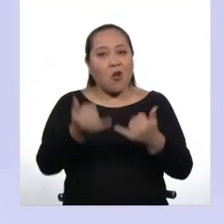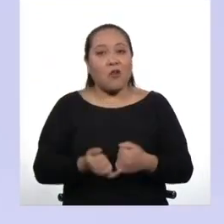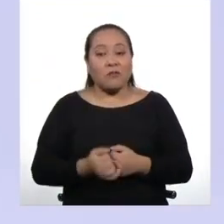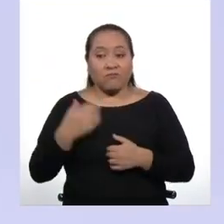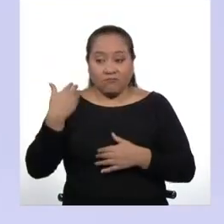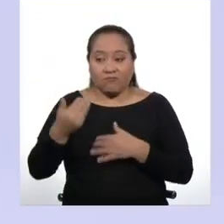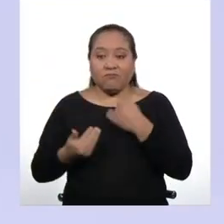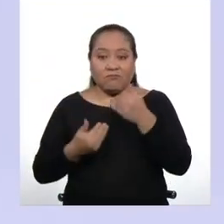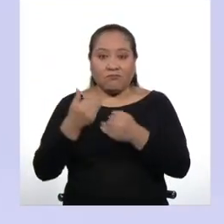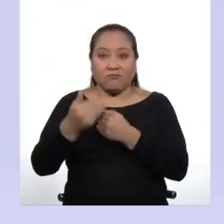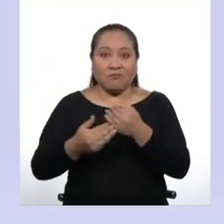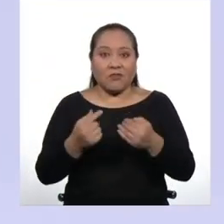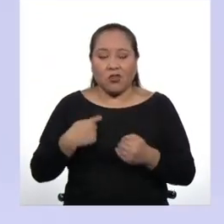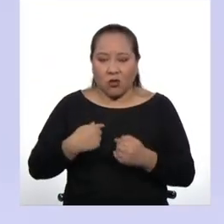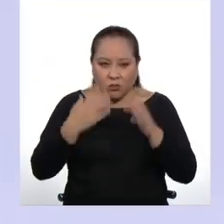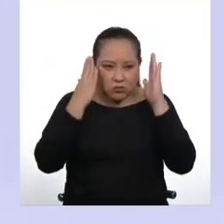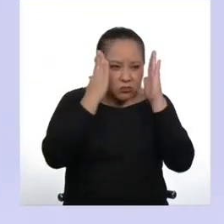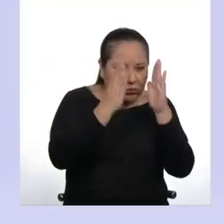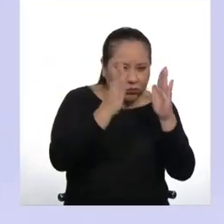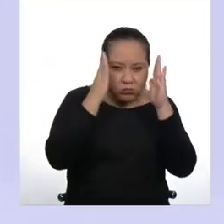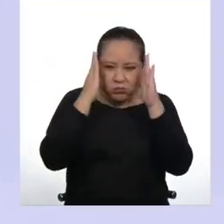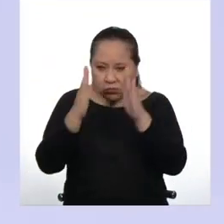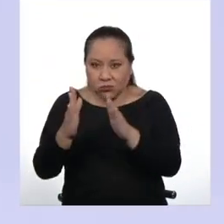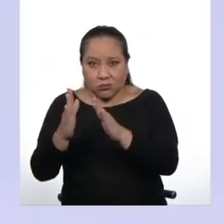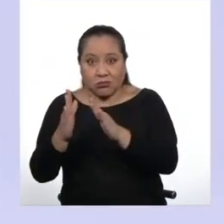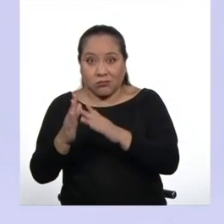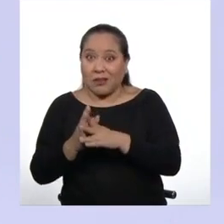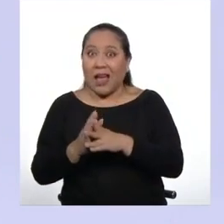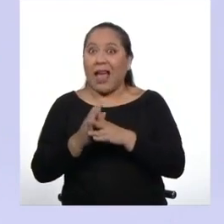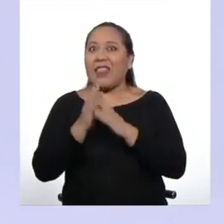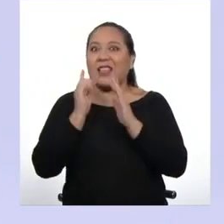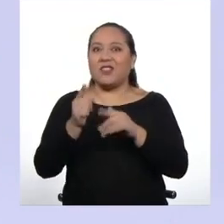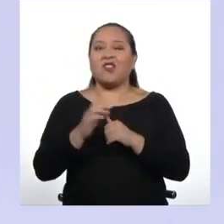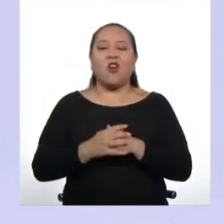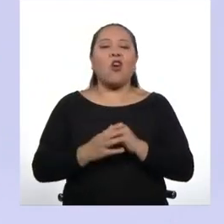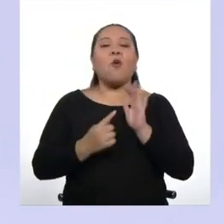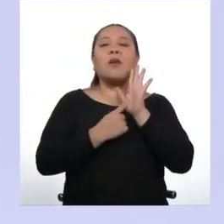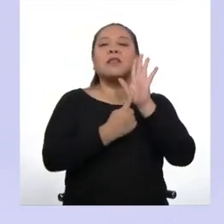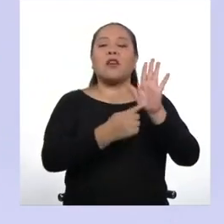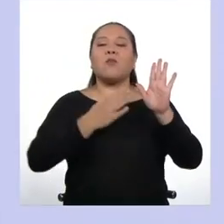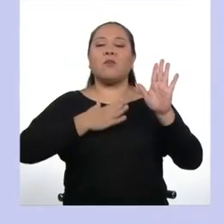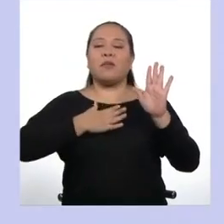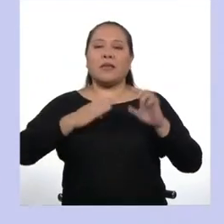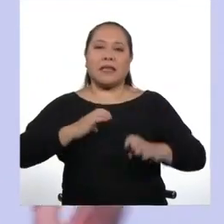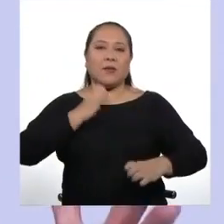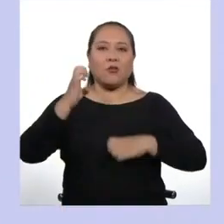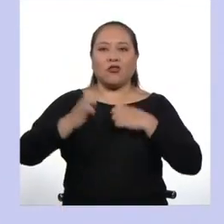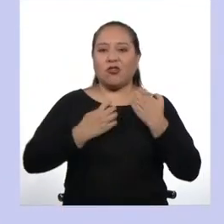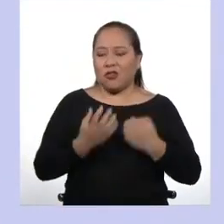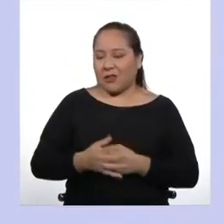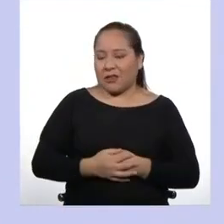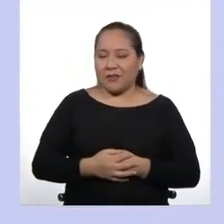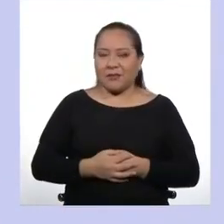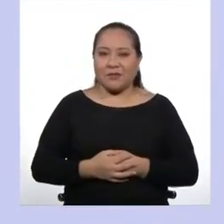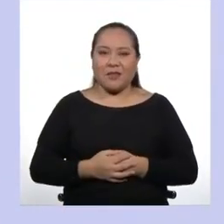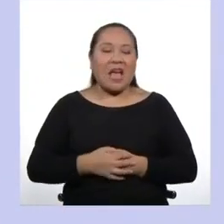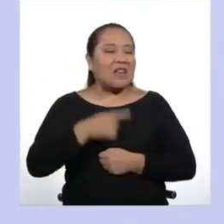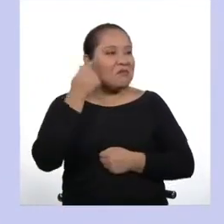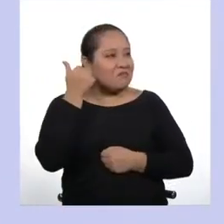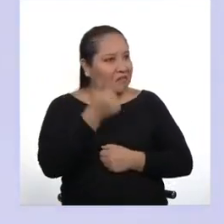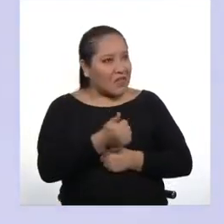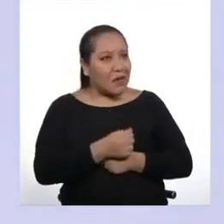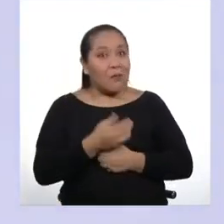ahora en adelante, prestaré más atención a los mensajes que transmiten mis emociones y cómo las muestro. ¡Claro que sí! Y